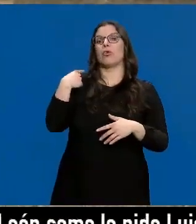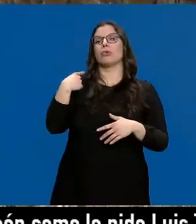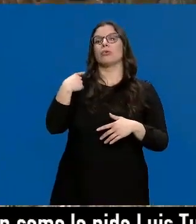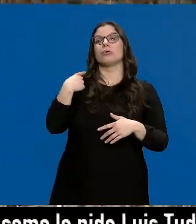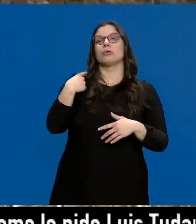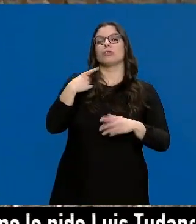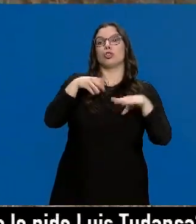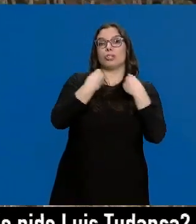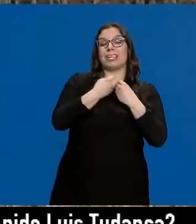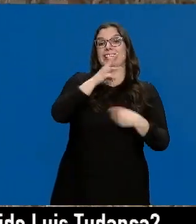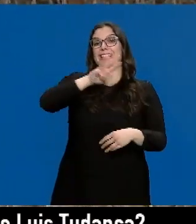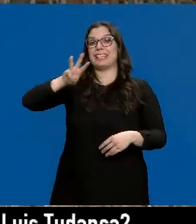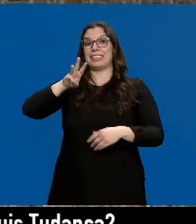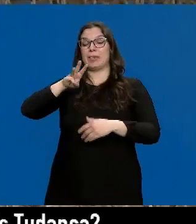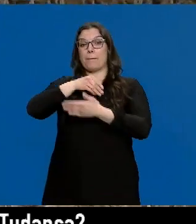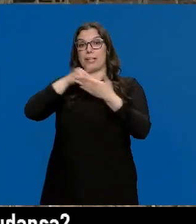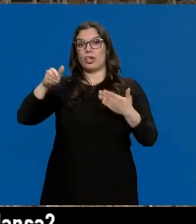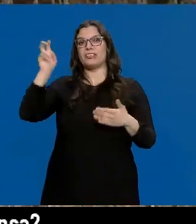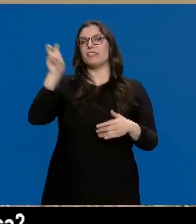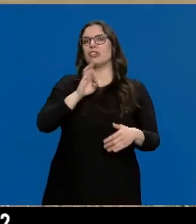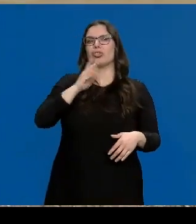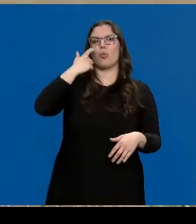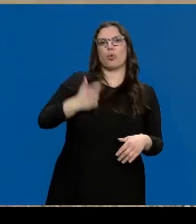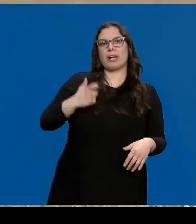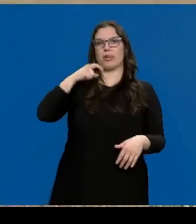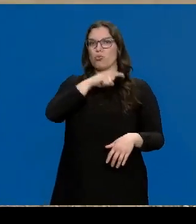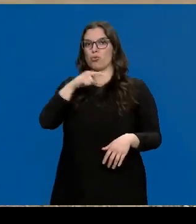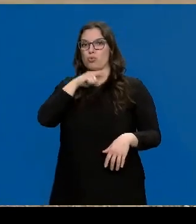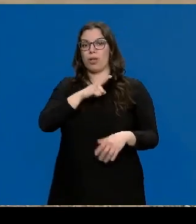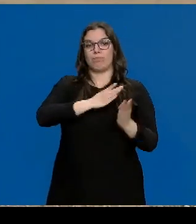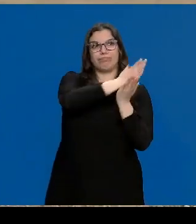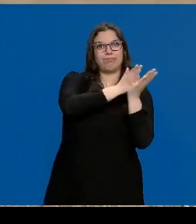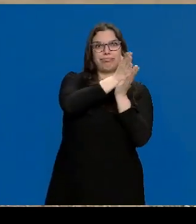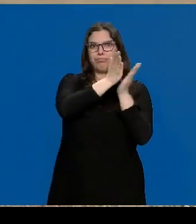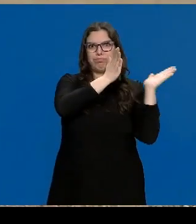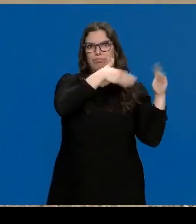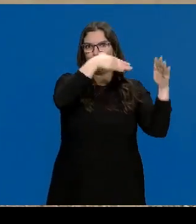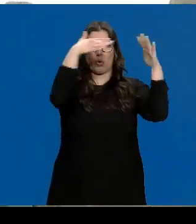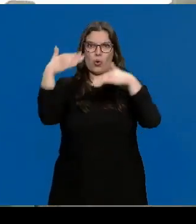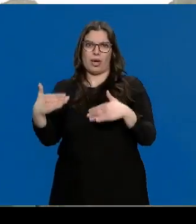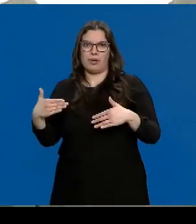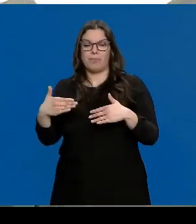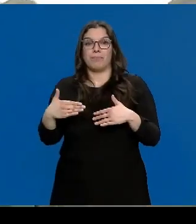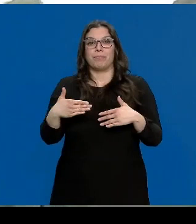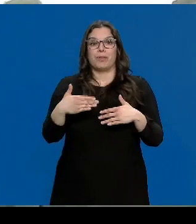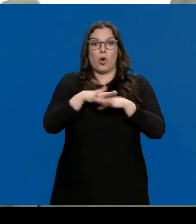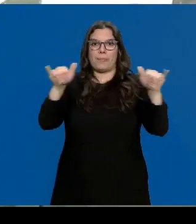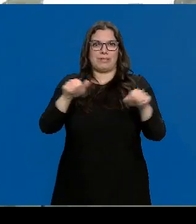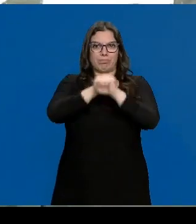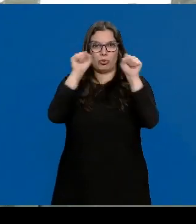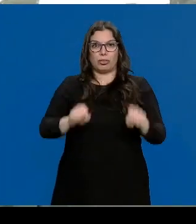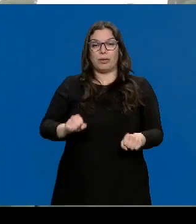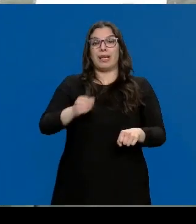33 millones proceden de Ucrania y Rusia. Apenas hay alternativas que puedan compensar esta producción y España importa